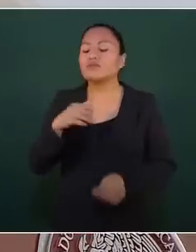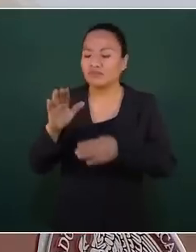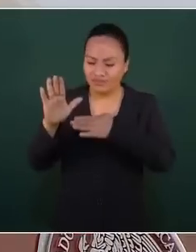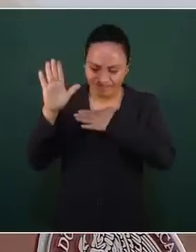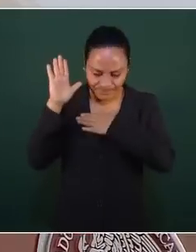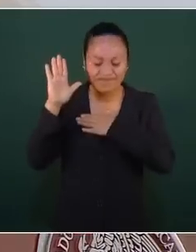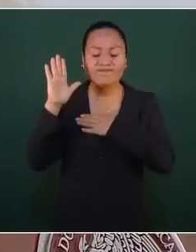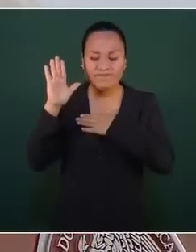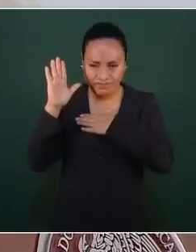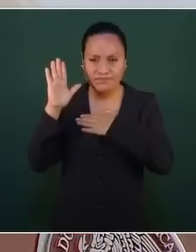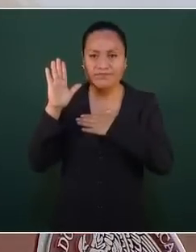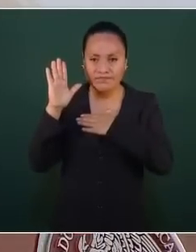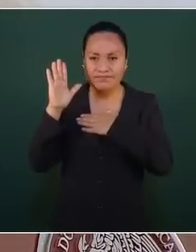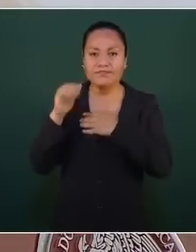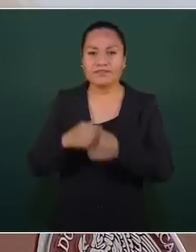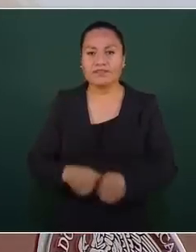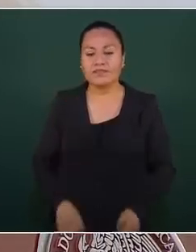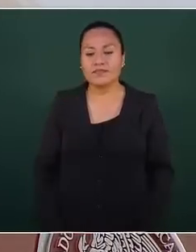ello.